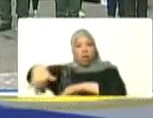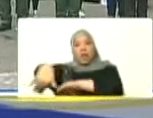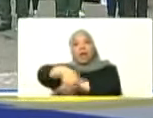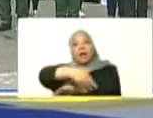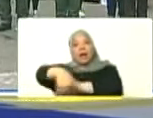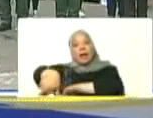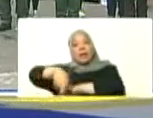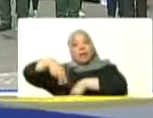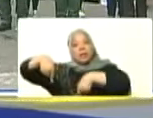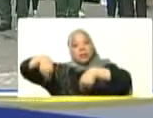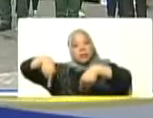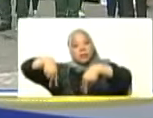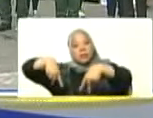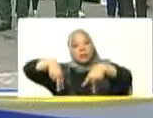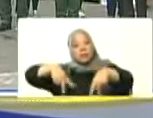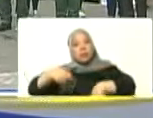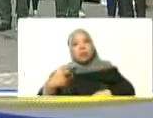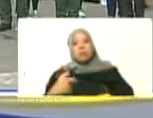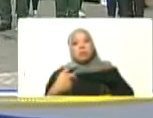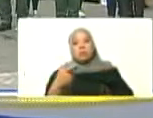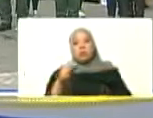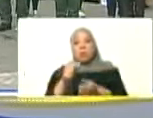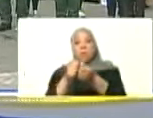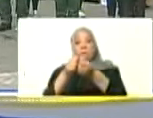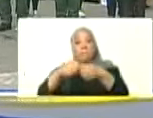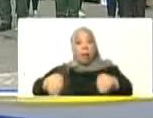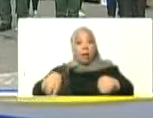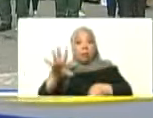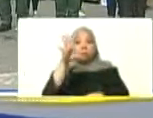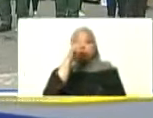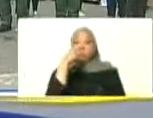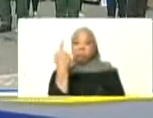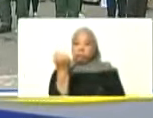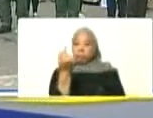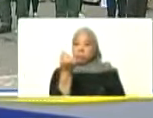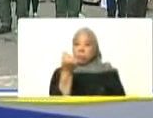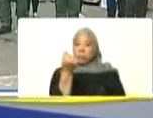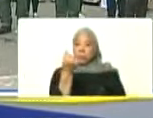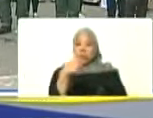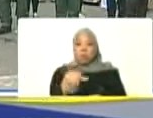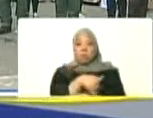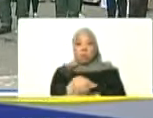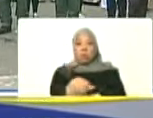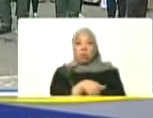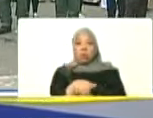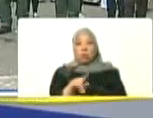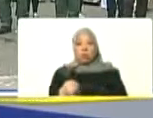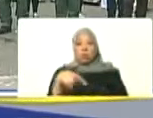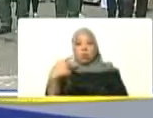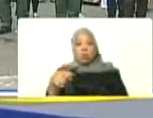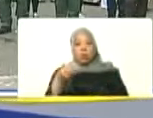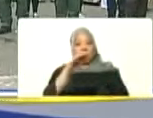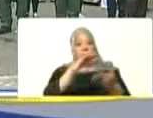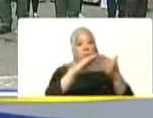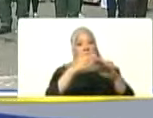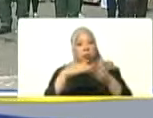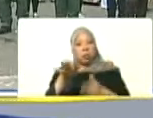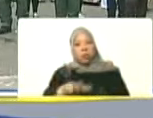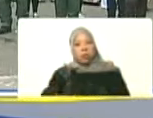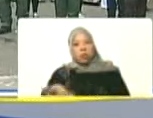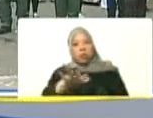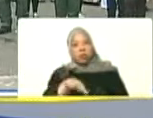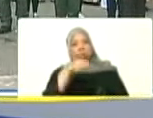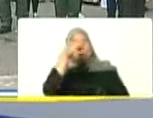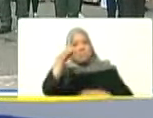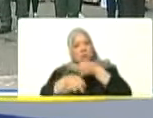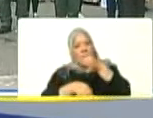y a veces no había ni para comprar un pan, pero íbamos por las calles, de pueblo en pueblo, de plaza en plaza, hablándole al